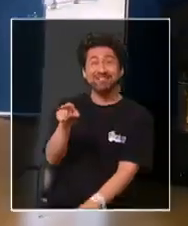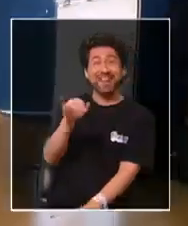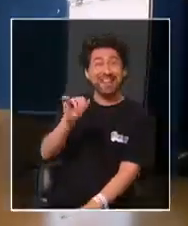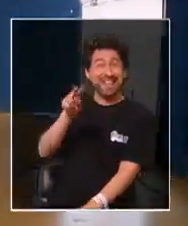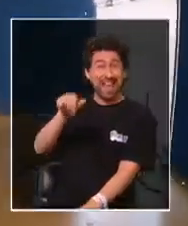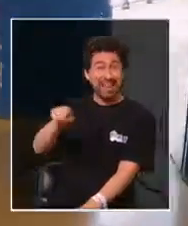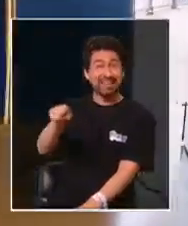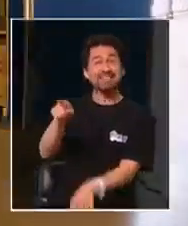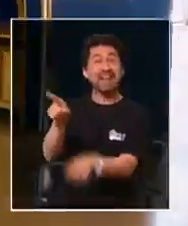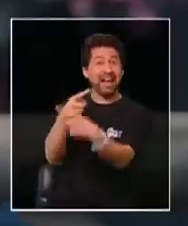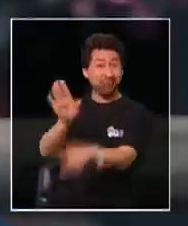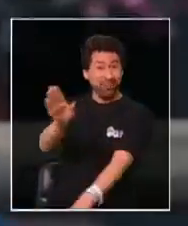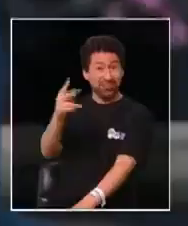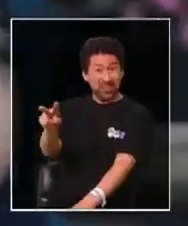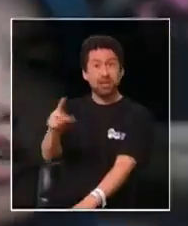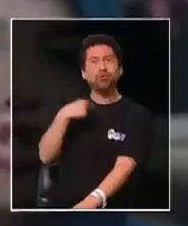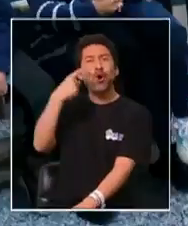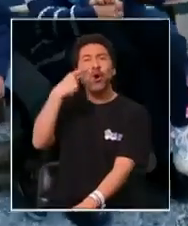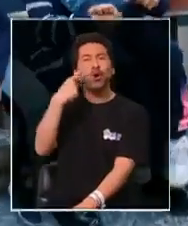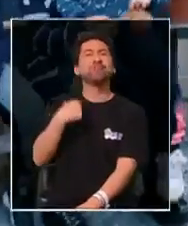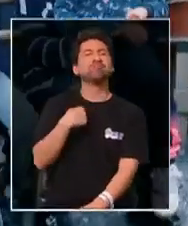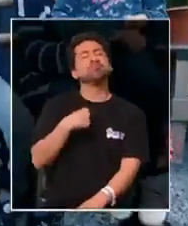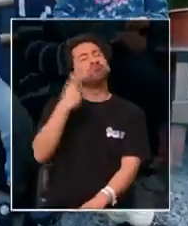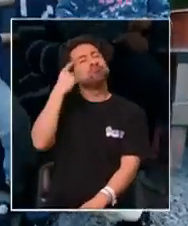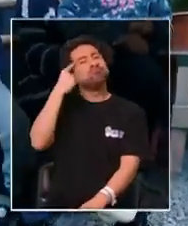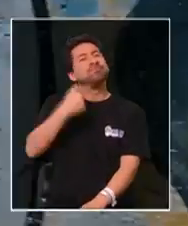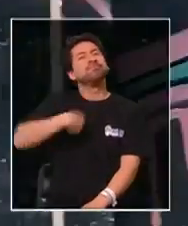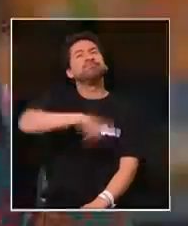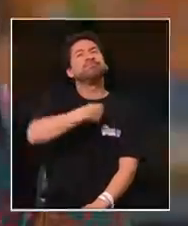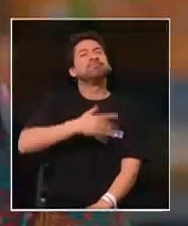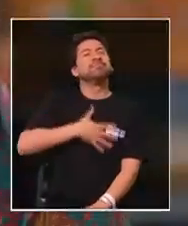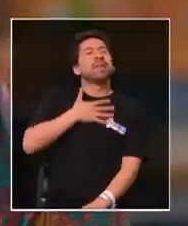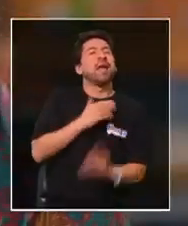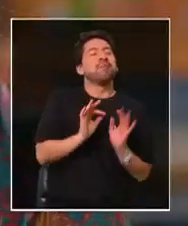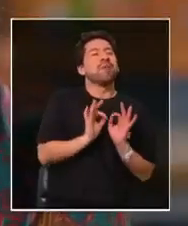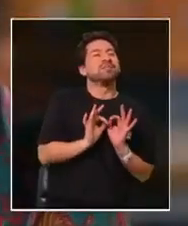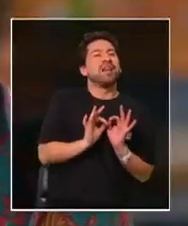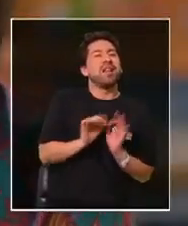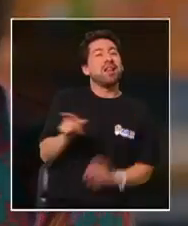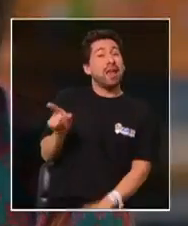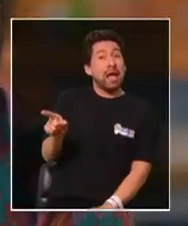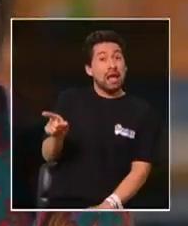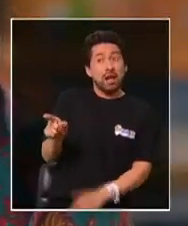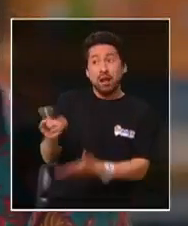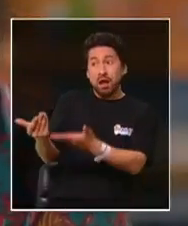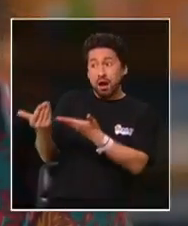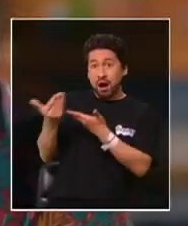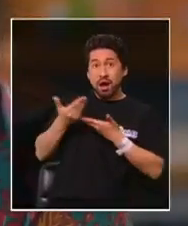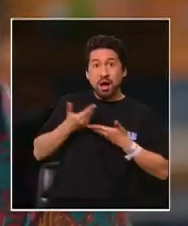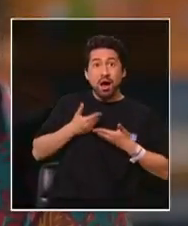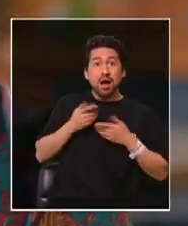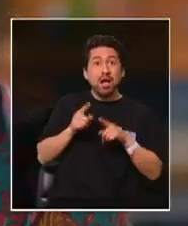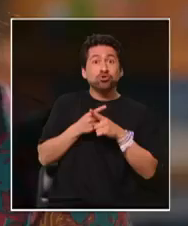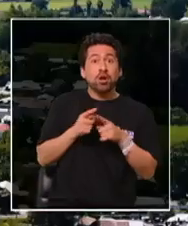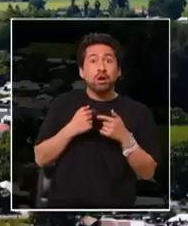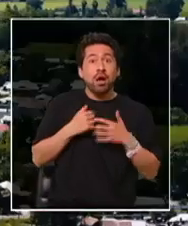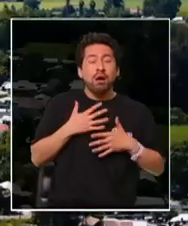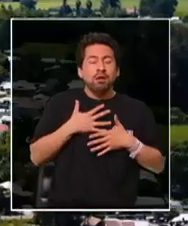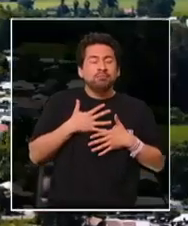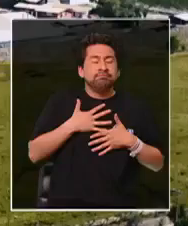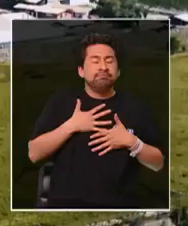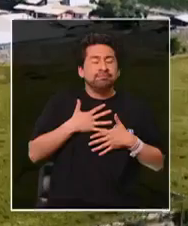Ian yo creo que nos sentimos especiales cuando él nos dedicó a esa canción Como